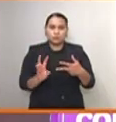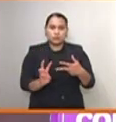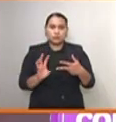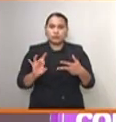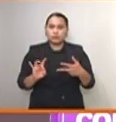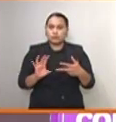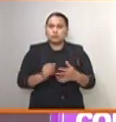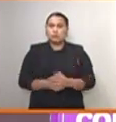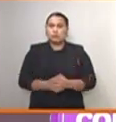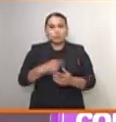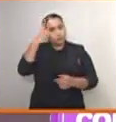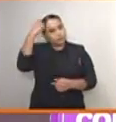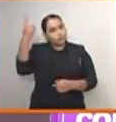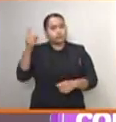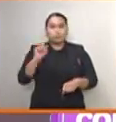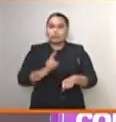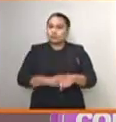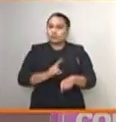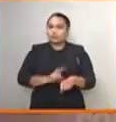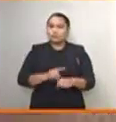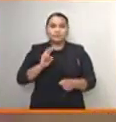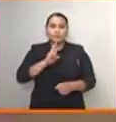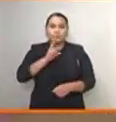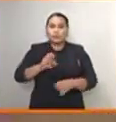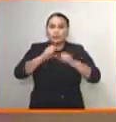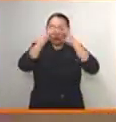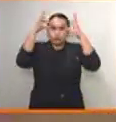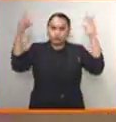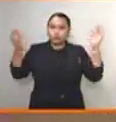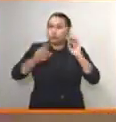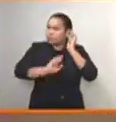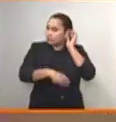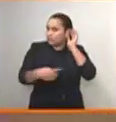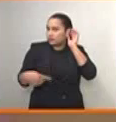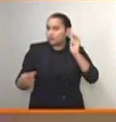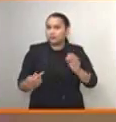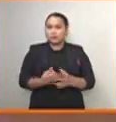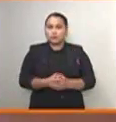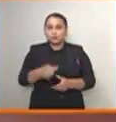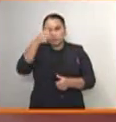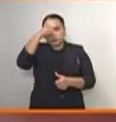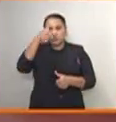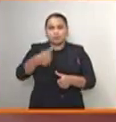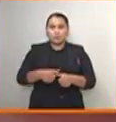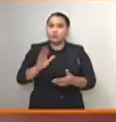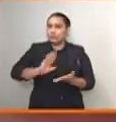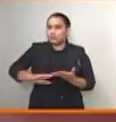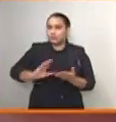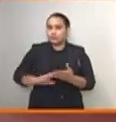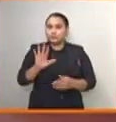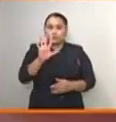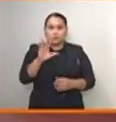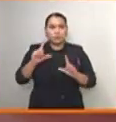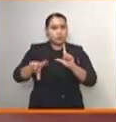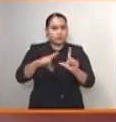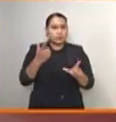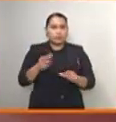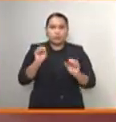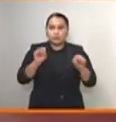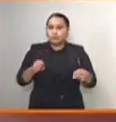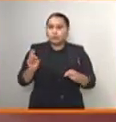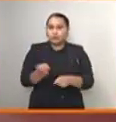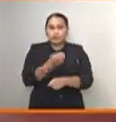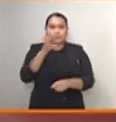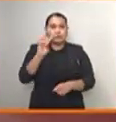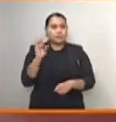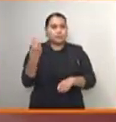68. Soñadores, ha llegado el momento de hacer de tus sueños una realidad con la diaria. Les recuerdo que por la inversión de 5 lempiras usted estaría ganando